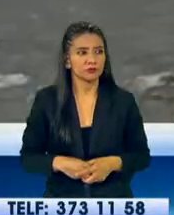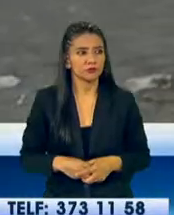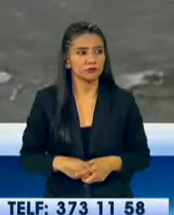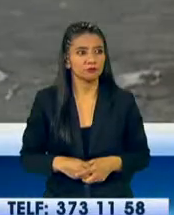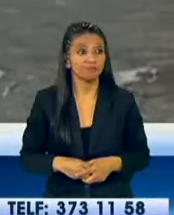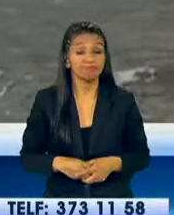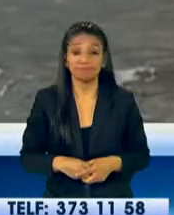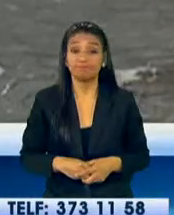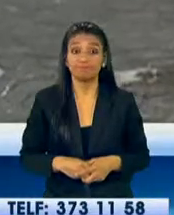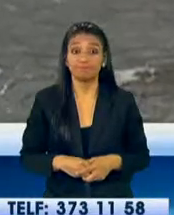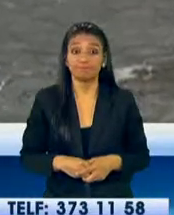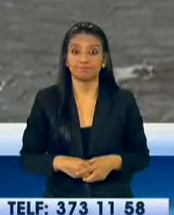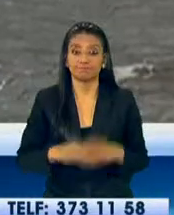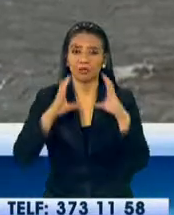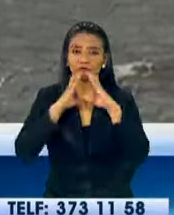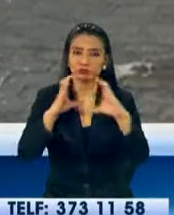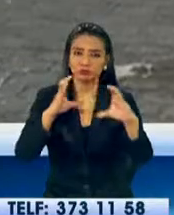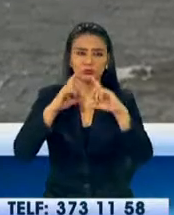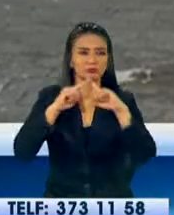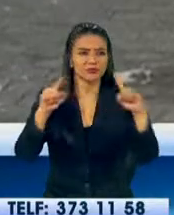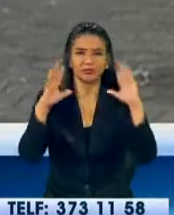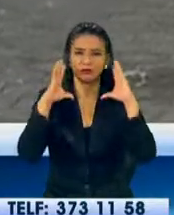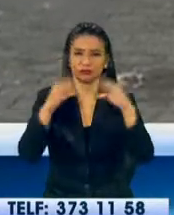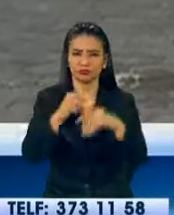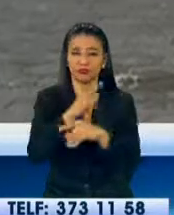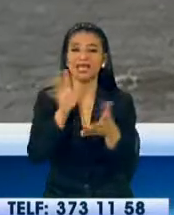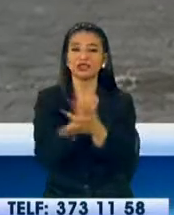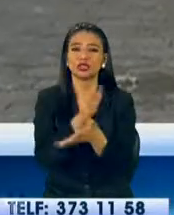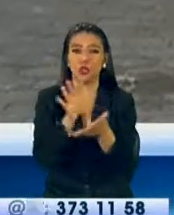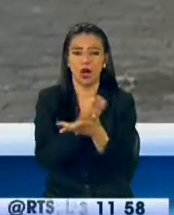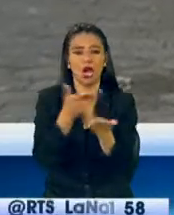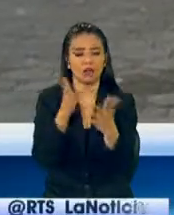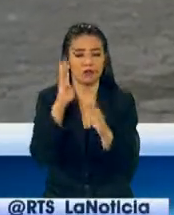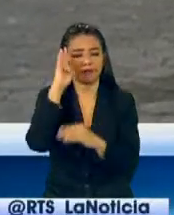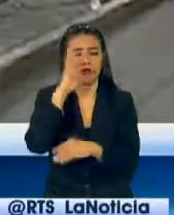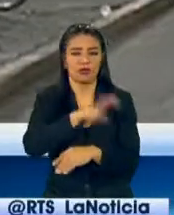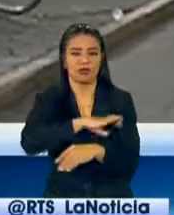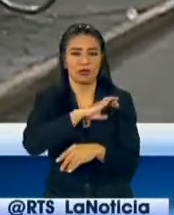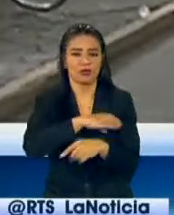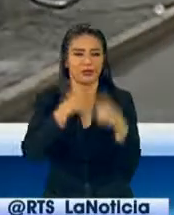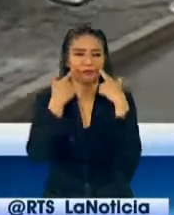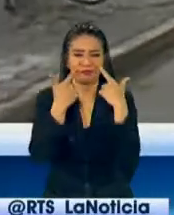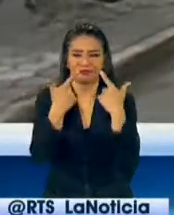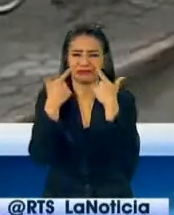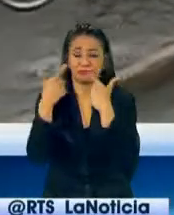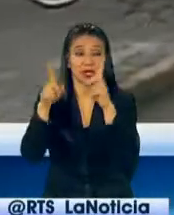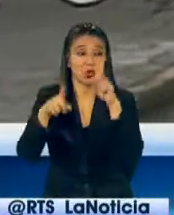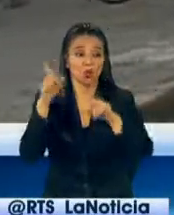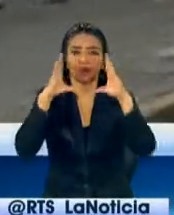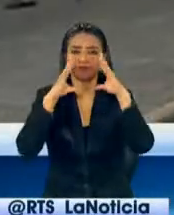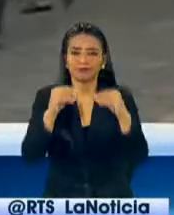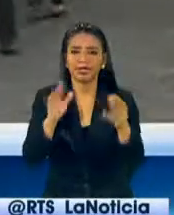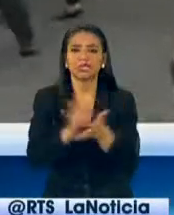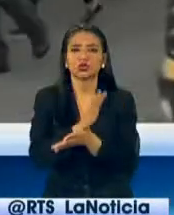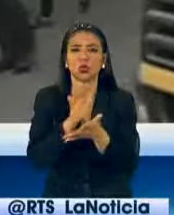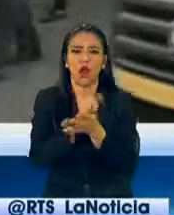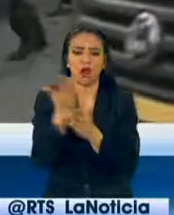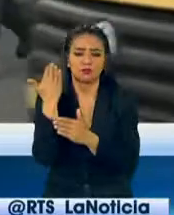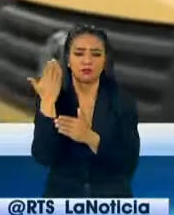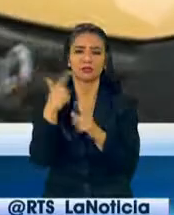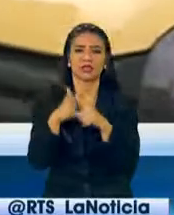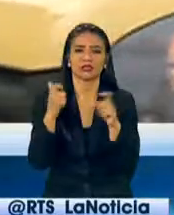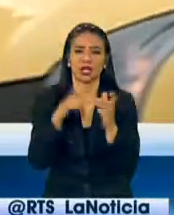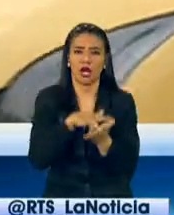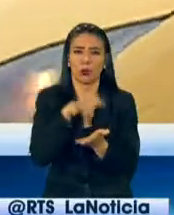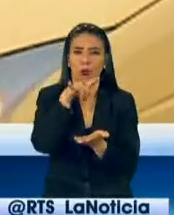Esta vez el transporte escolar estuvo en la mira de los agentes metropolitanos de tránsito. Unidades que circulaban por el sector del antiguo aeropuerto